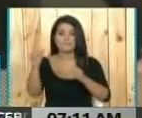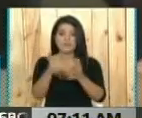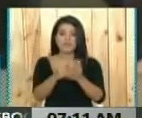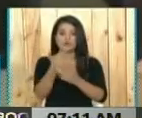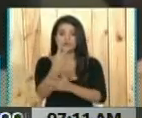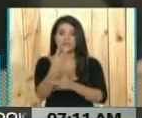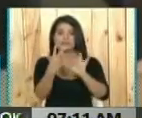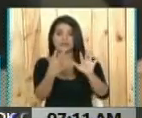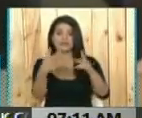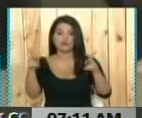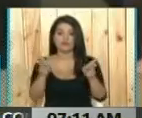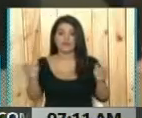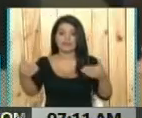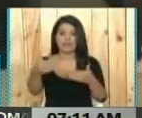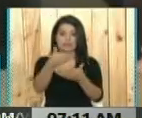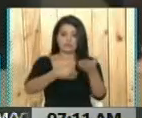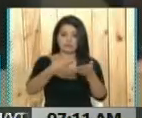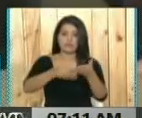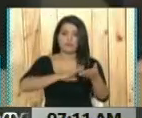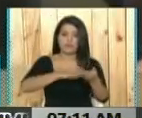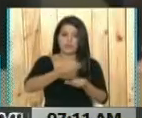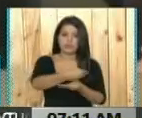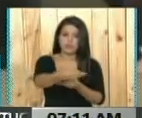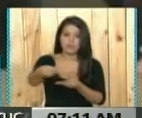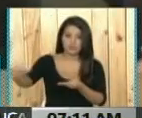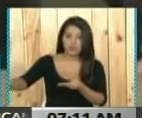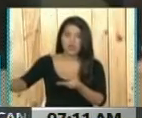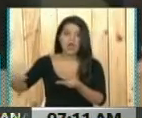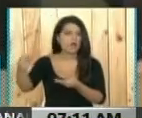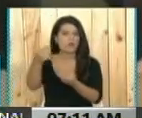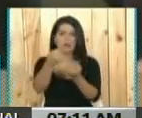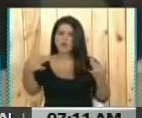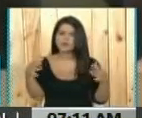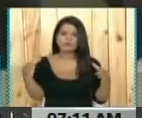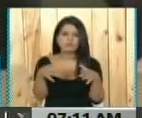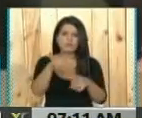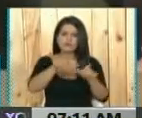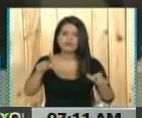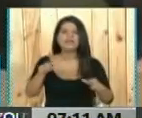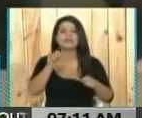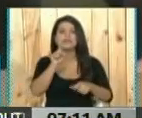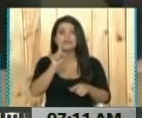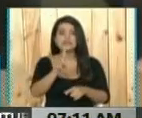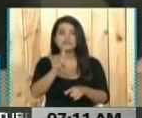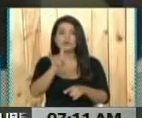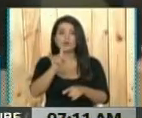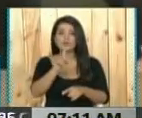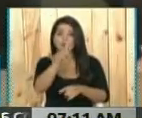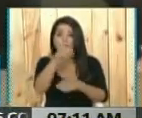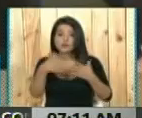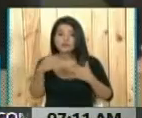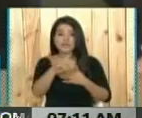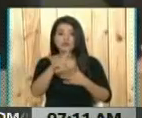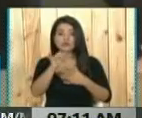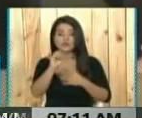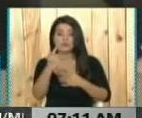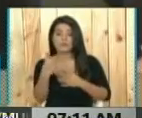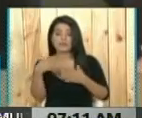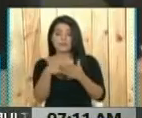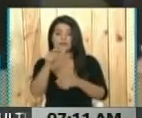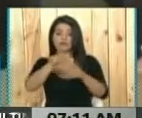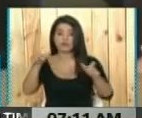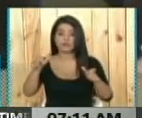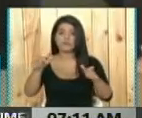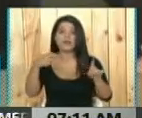3.280.298,72 hectáreas, habitadas por aproximadamente 101.498 personas, que están agrupadas en